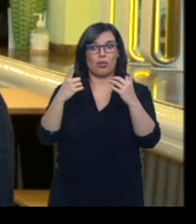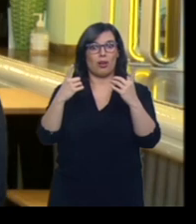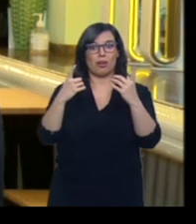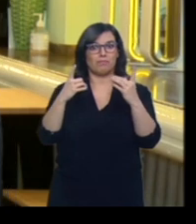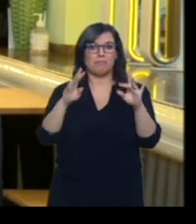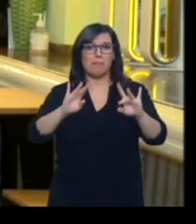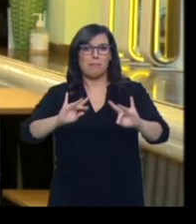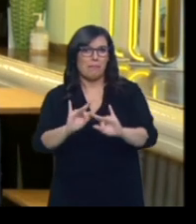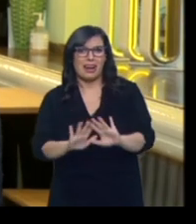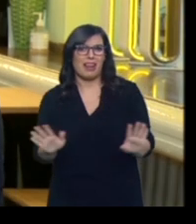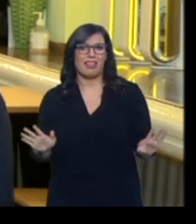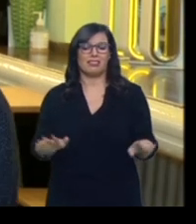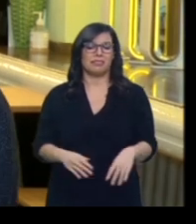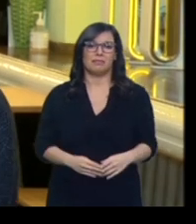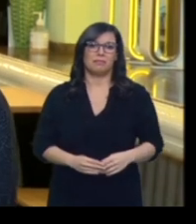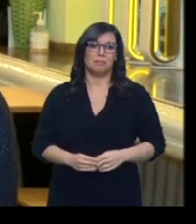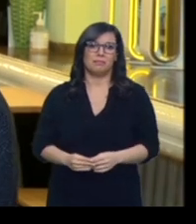ir en unos meses.